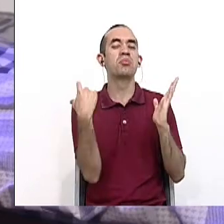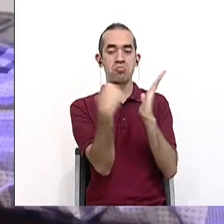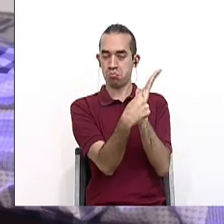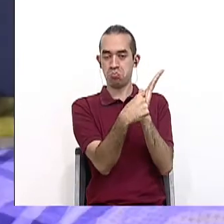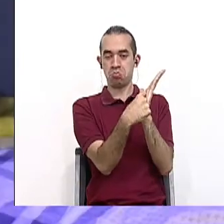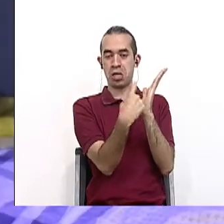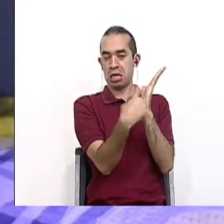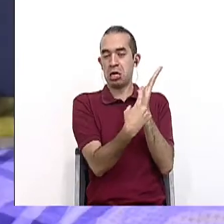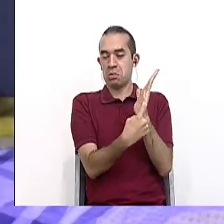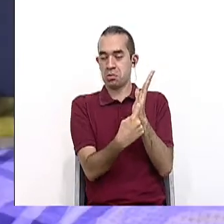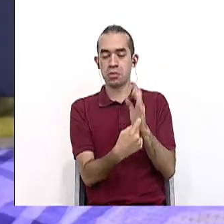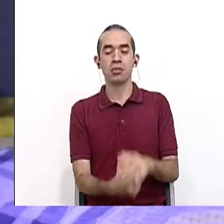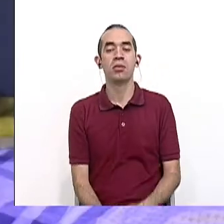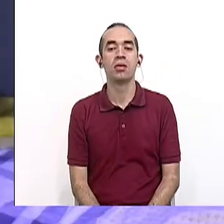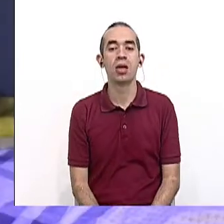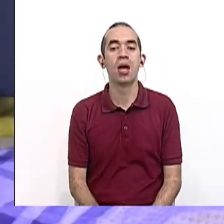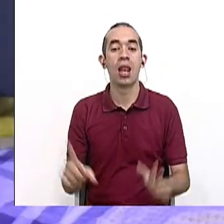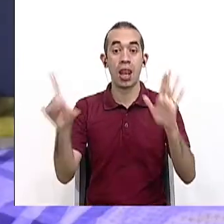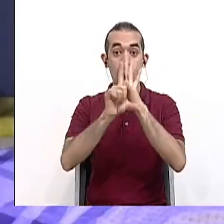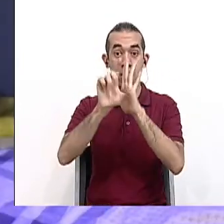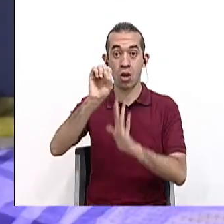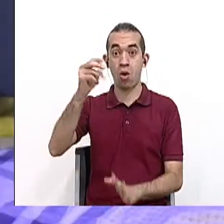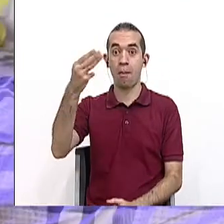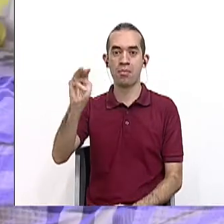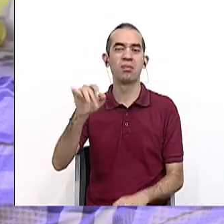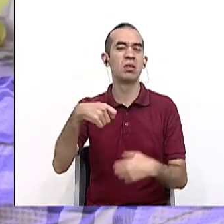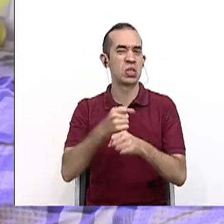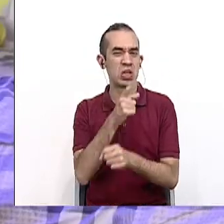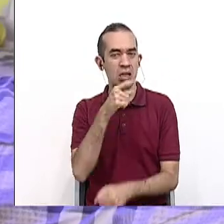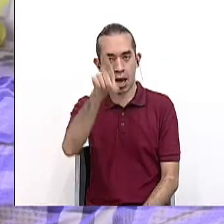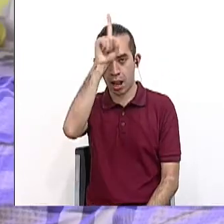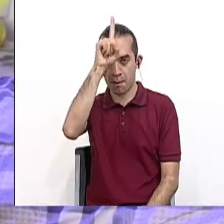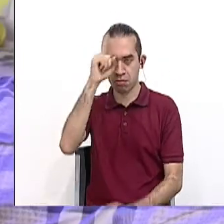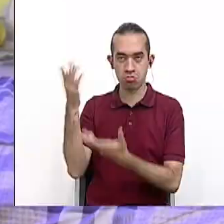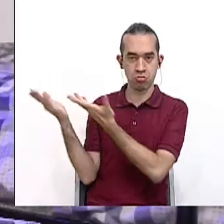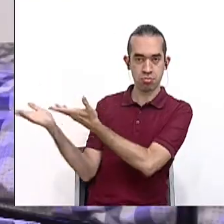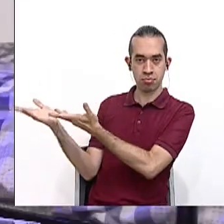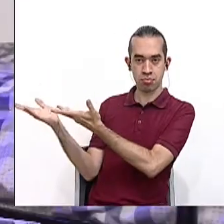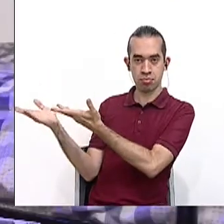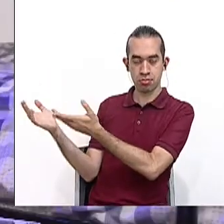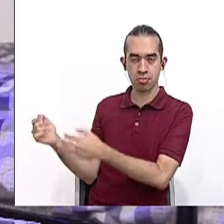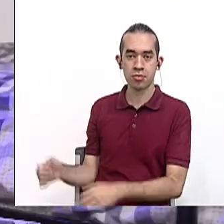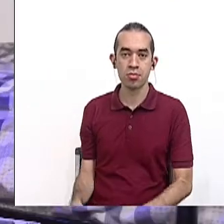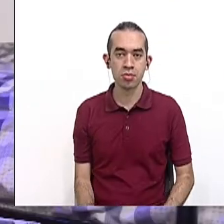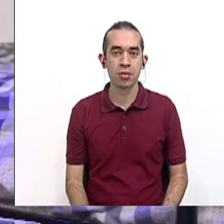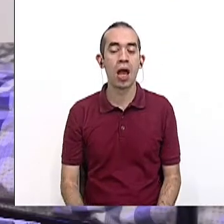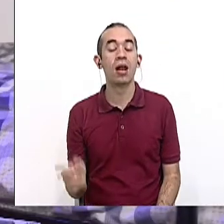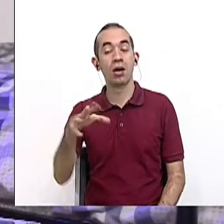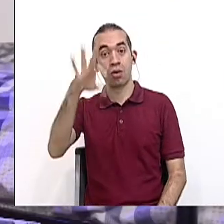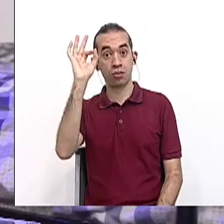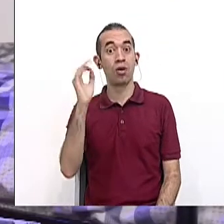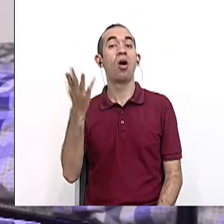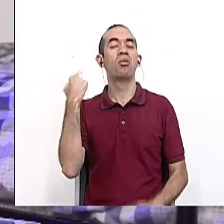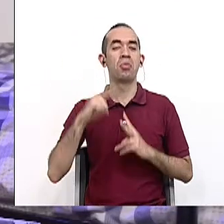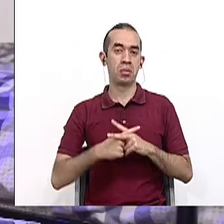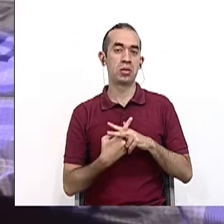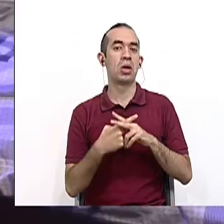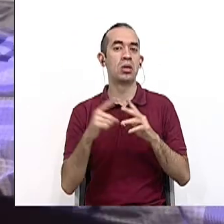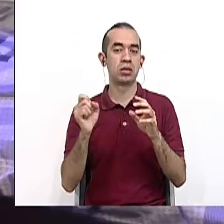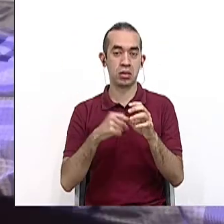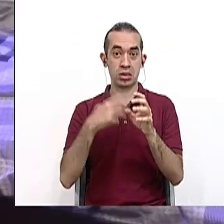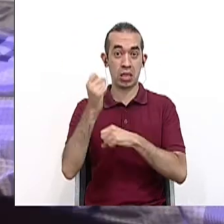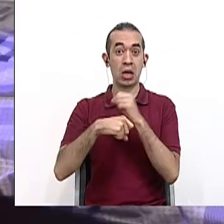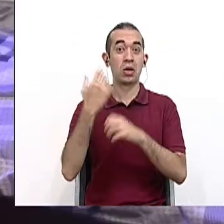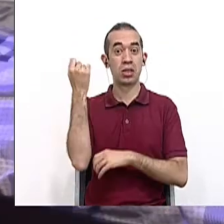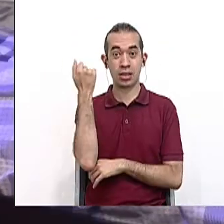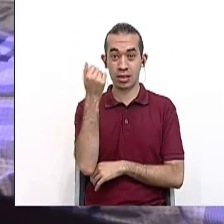batería. La ley de Ohm fue creada por el físico alemán Georg Simon Ohm. Ohm descubrió al principio del siglo XIX que la corriente a través de